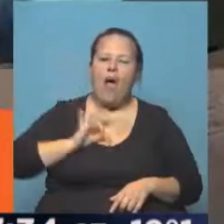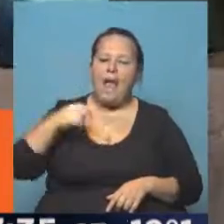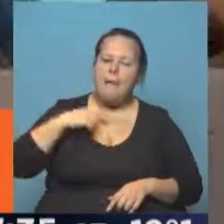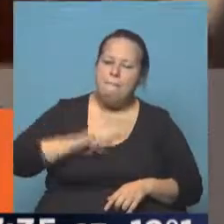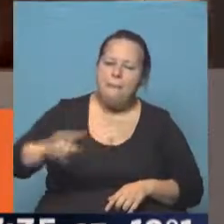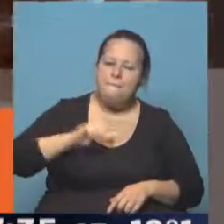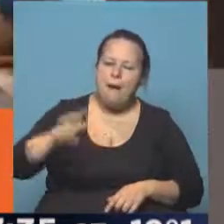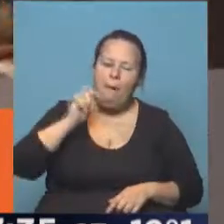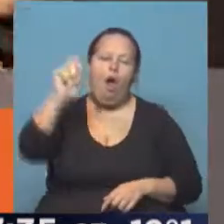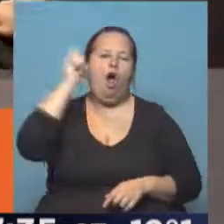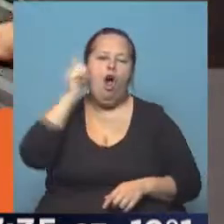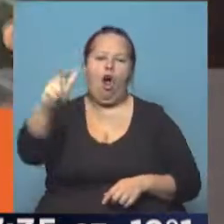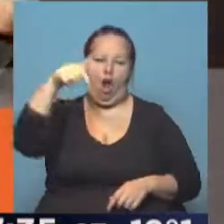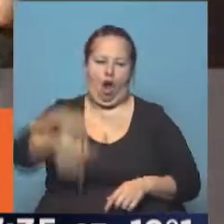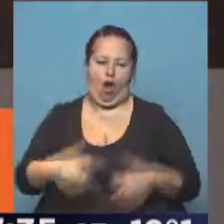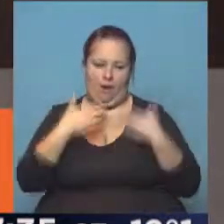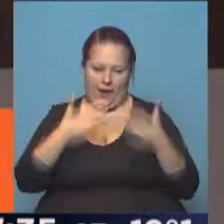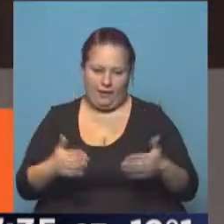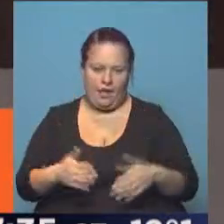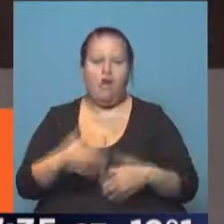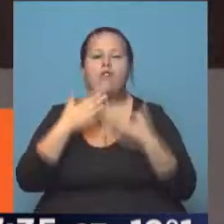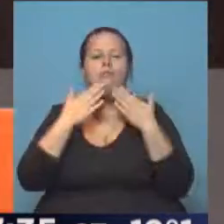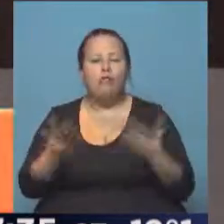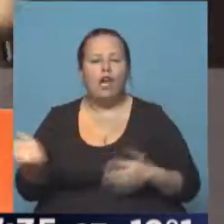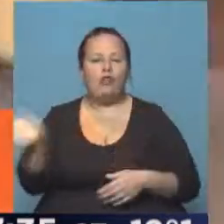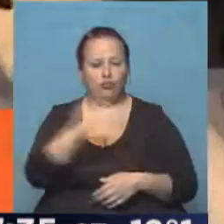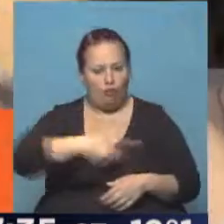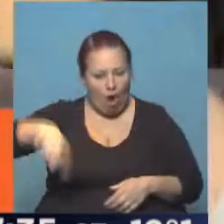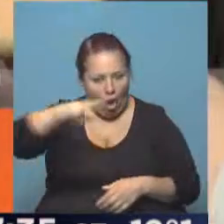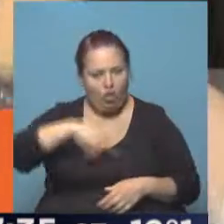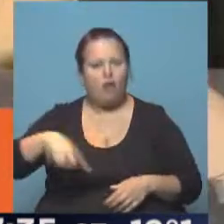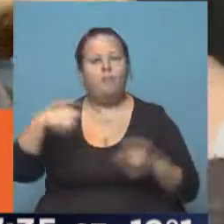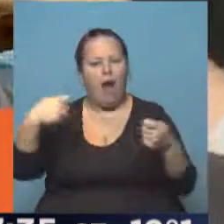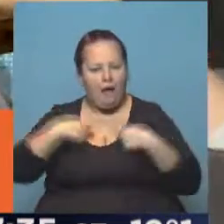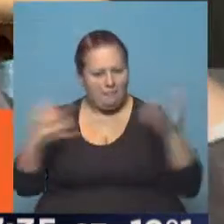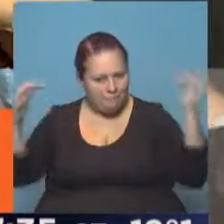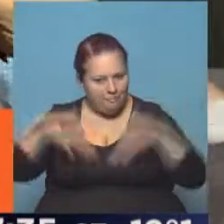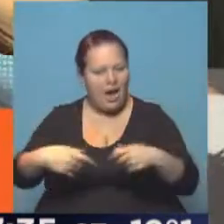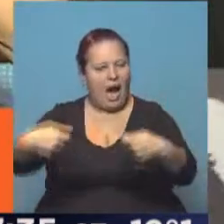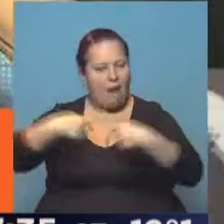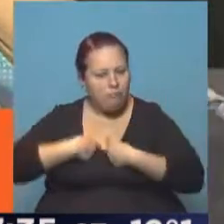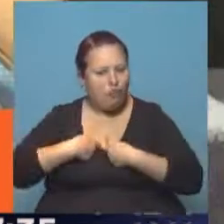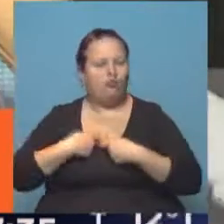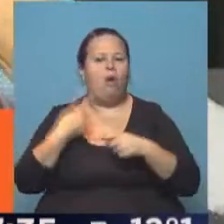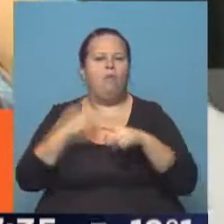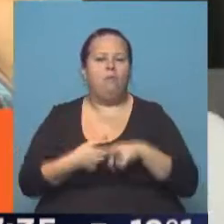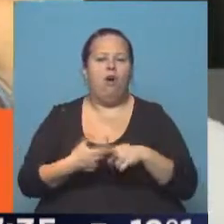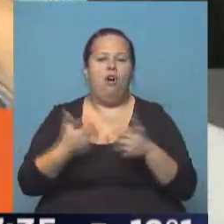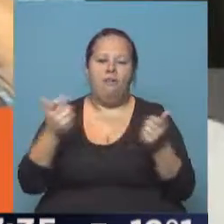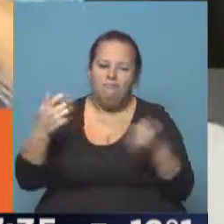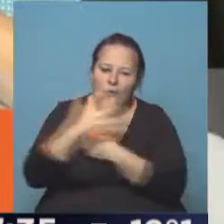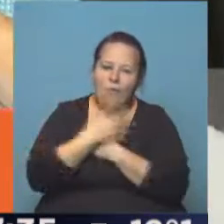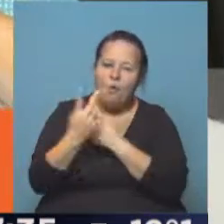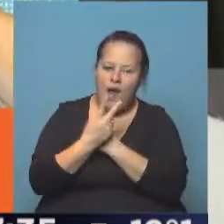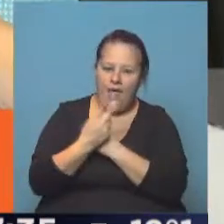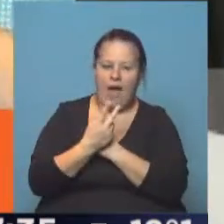años para conseguir lo que hoy conseguí. Muchas gracias a todos ustedes por estar acá, por apoyarme, por cobijarme